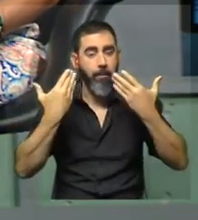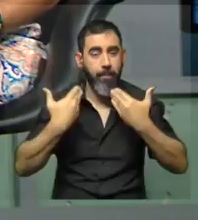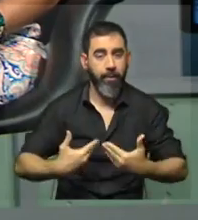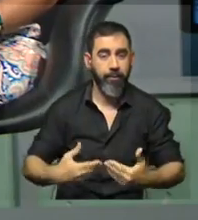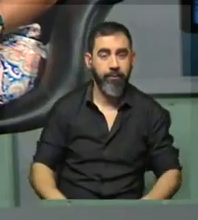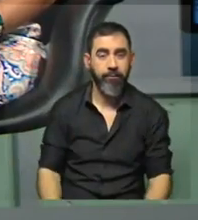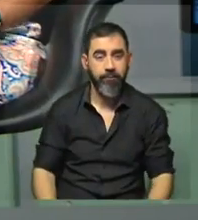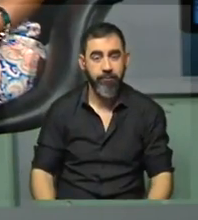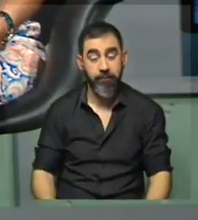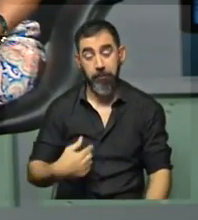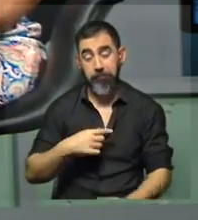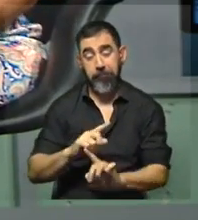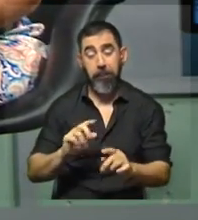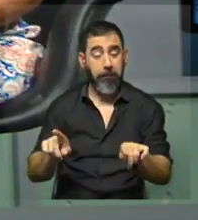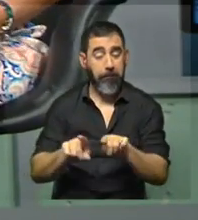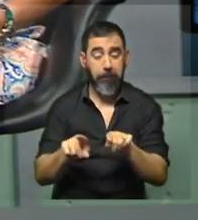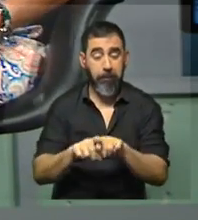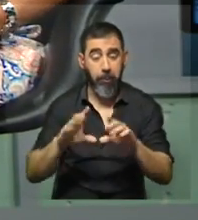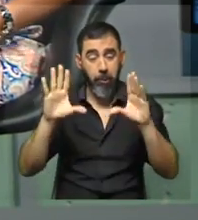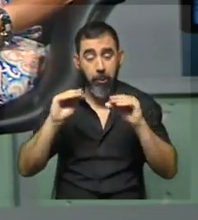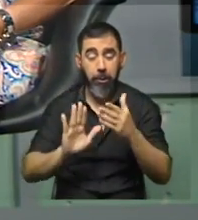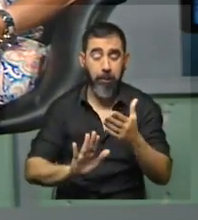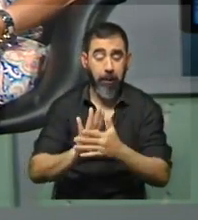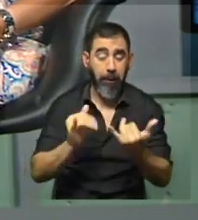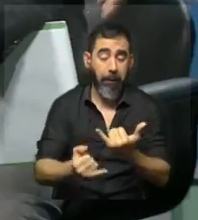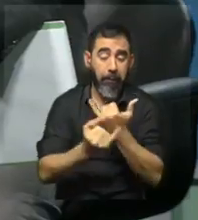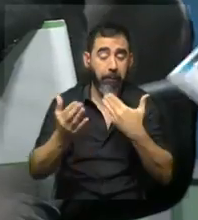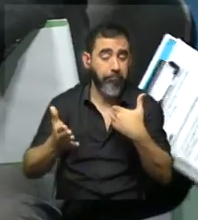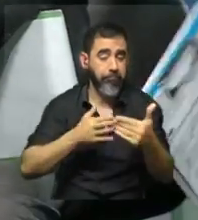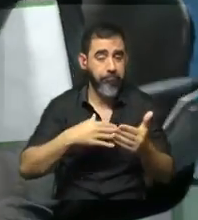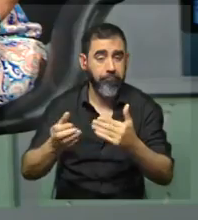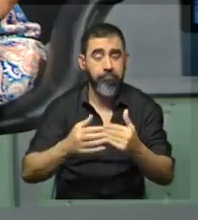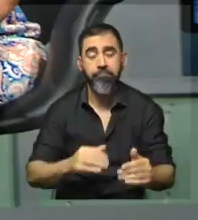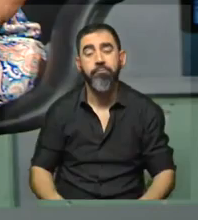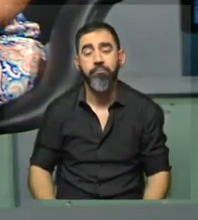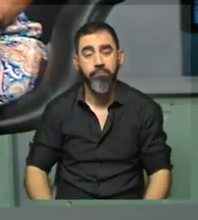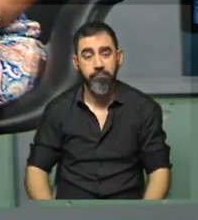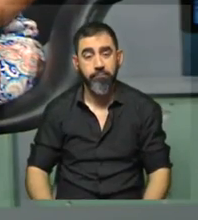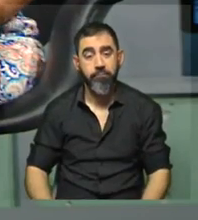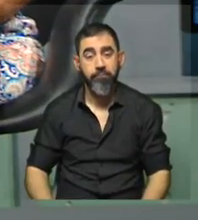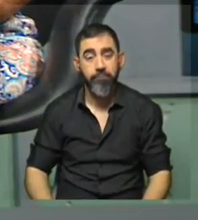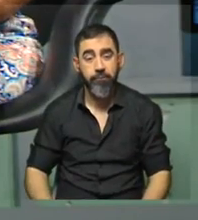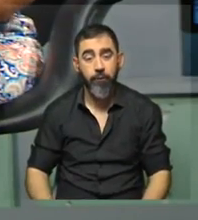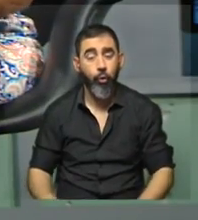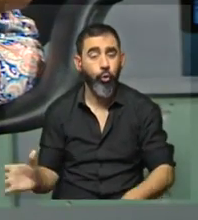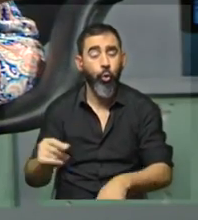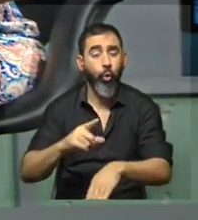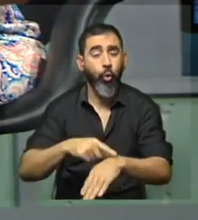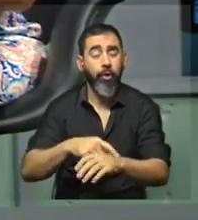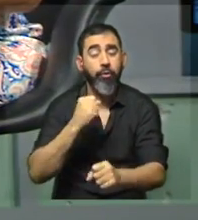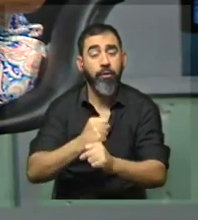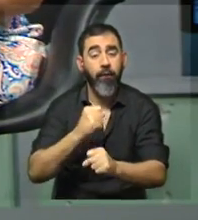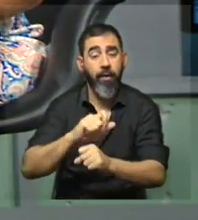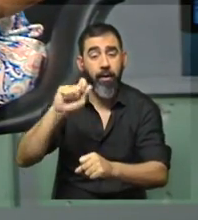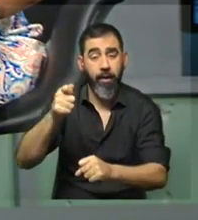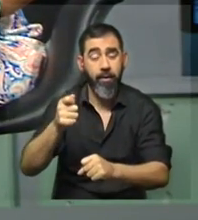vos sí. Nada más, ¿no? No, a mí no, a mí me da igual venir de noche, de mañana, de día. Sí, no, no es lo mismo. Pero el sol, venido, el calorcito. He venido al canal a todas las horas, así que no. No. Pero sí, claro, sí,